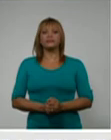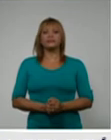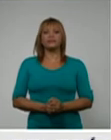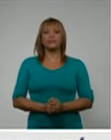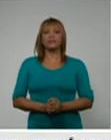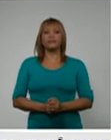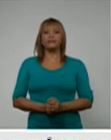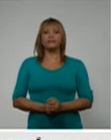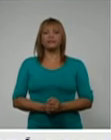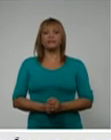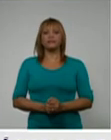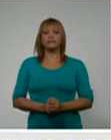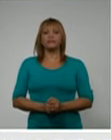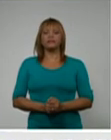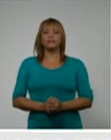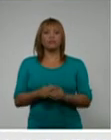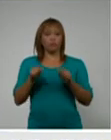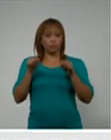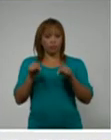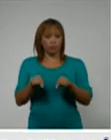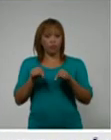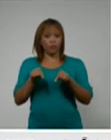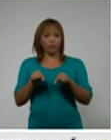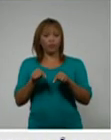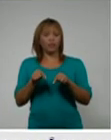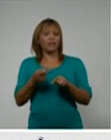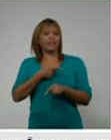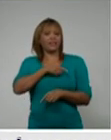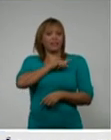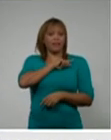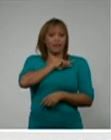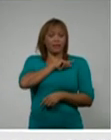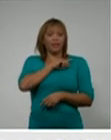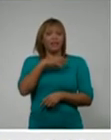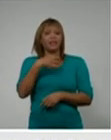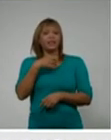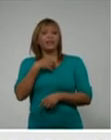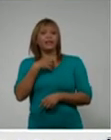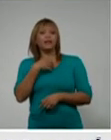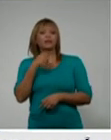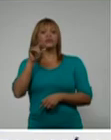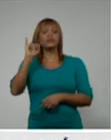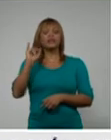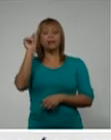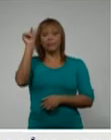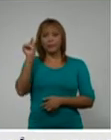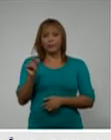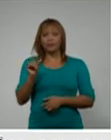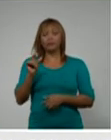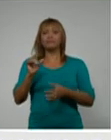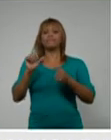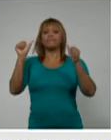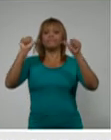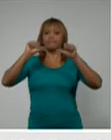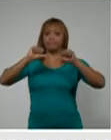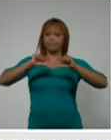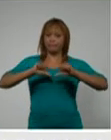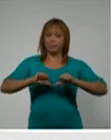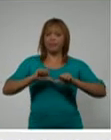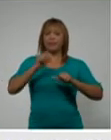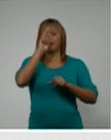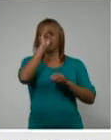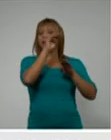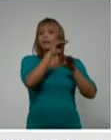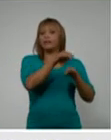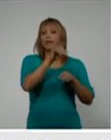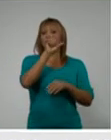En el día, o sea, ya hoy, desde ayer, tenemos 6 pacientes críticos ingresados en